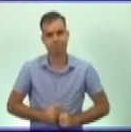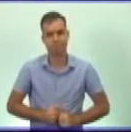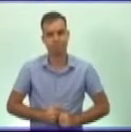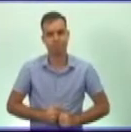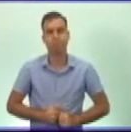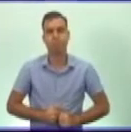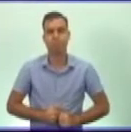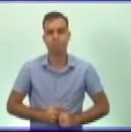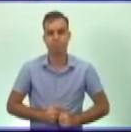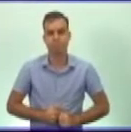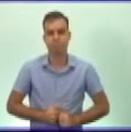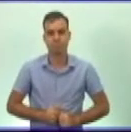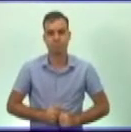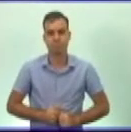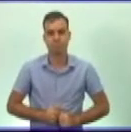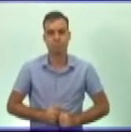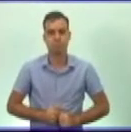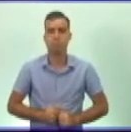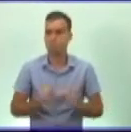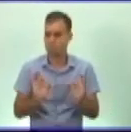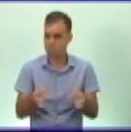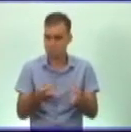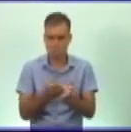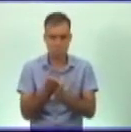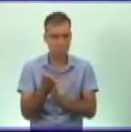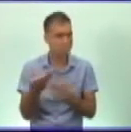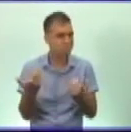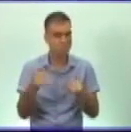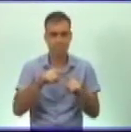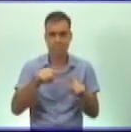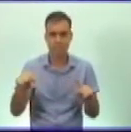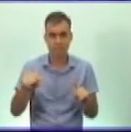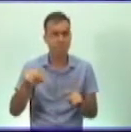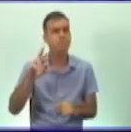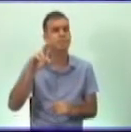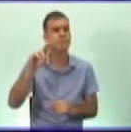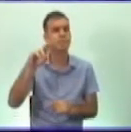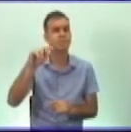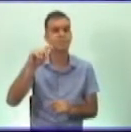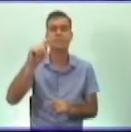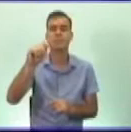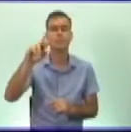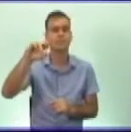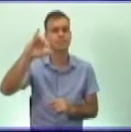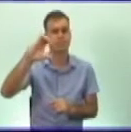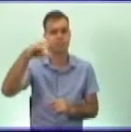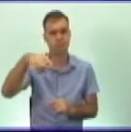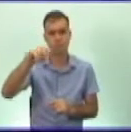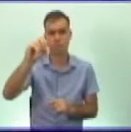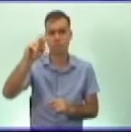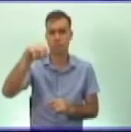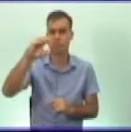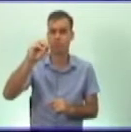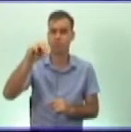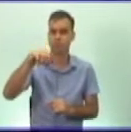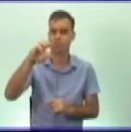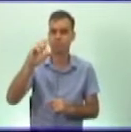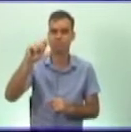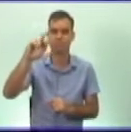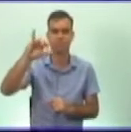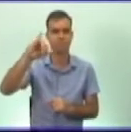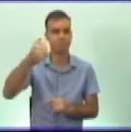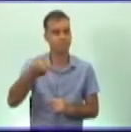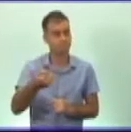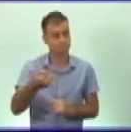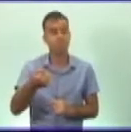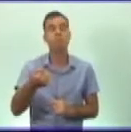Como pueden ver, continuamos trabajando trigonometría y en trigonometría la aplicación de esta